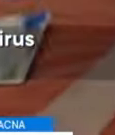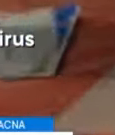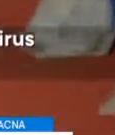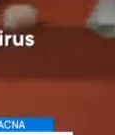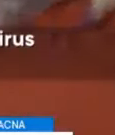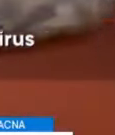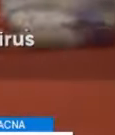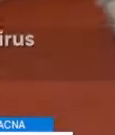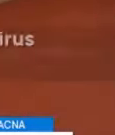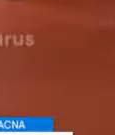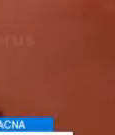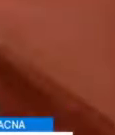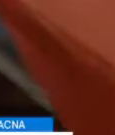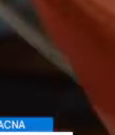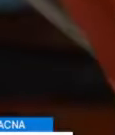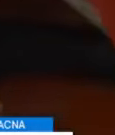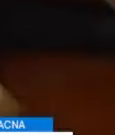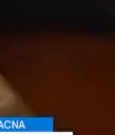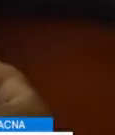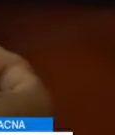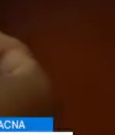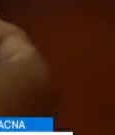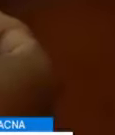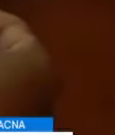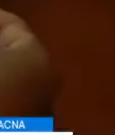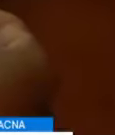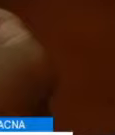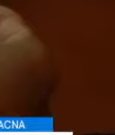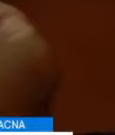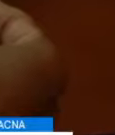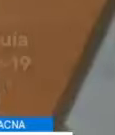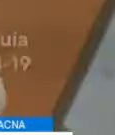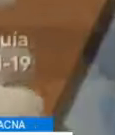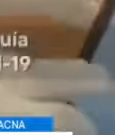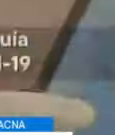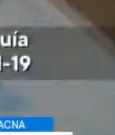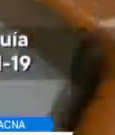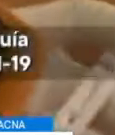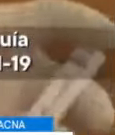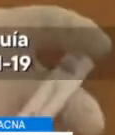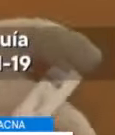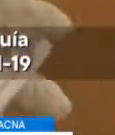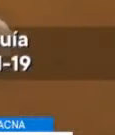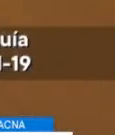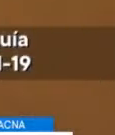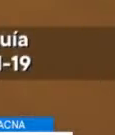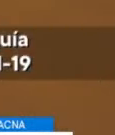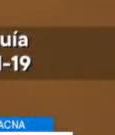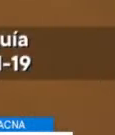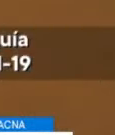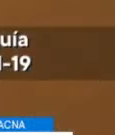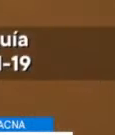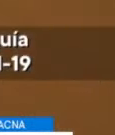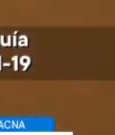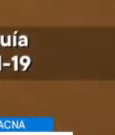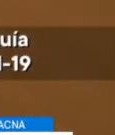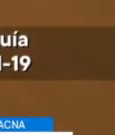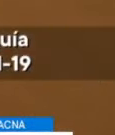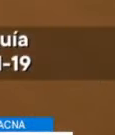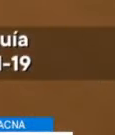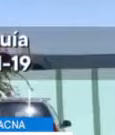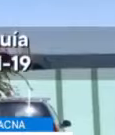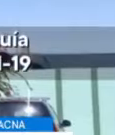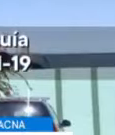jatatai, gaja. Paniliwa, joyanya, utanka, sitkiwa. Uka, comisaría, utra, jichaja, oban, jatatariwa. Takeni, perua,